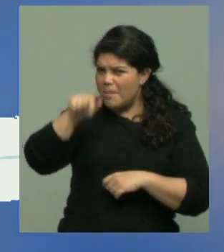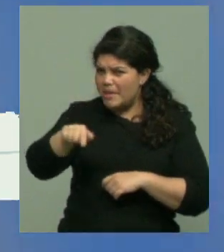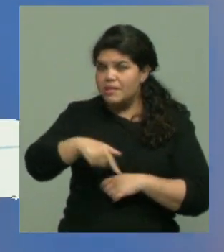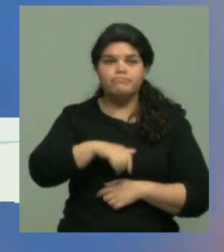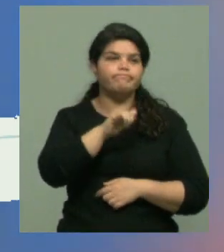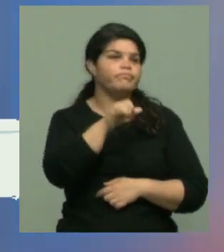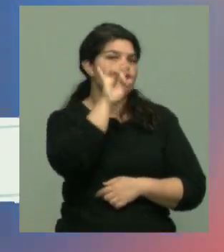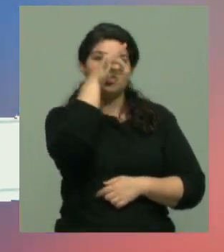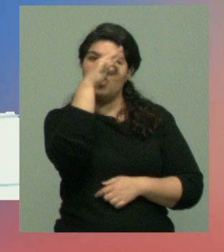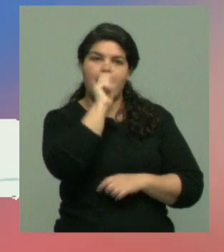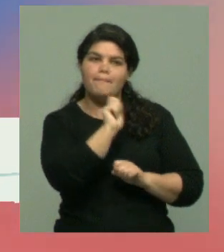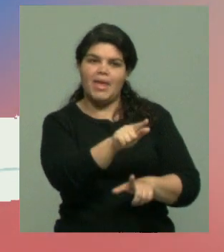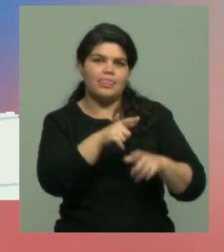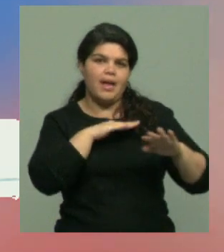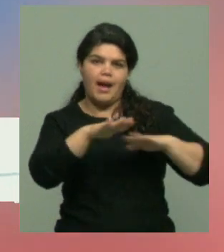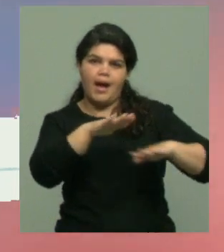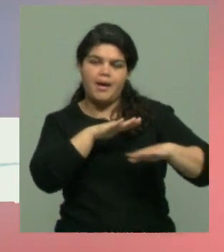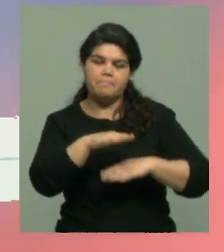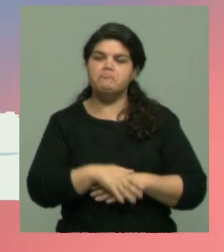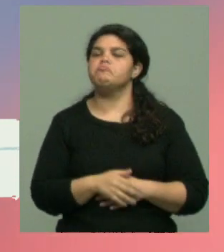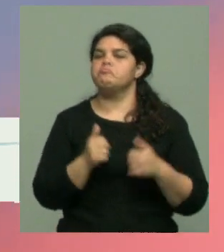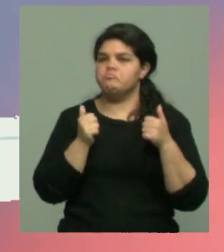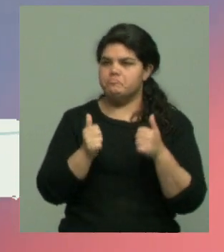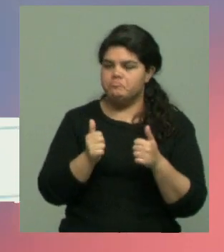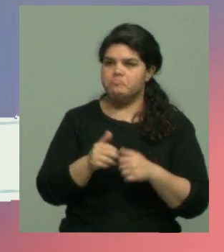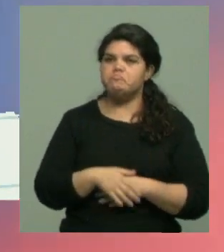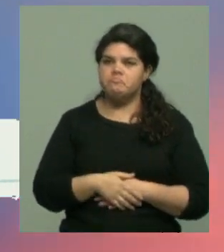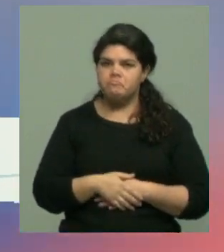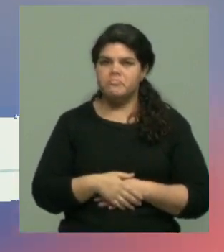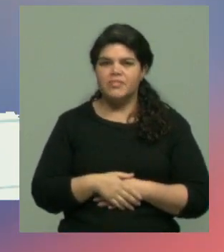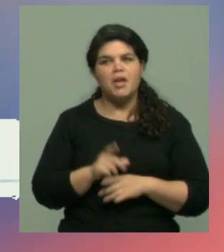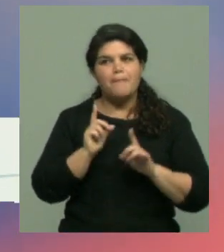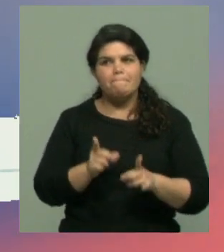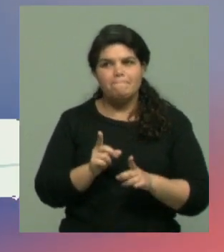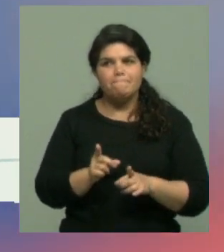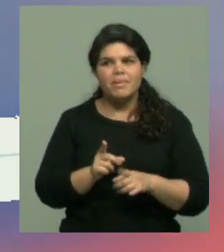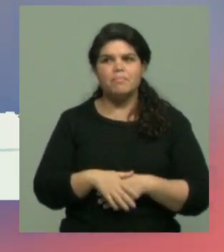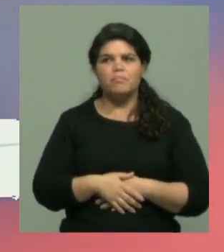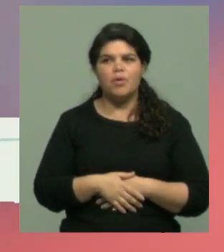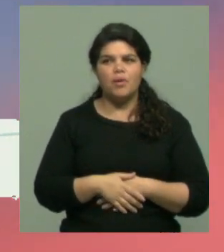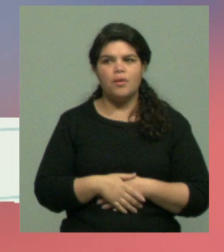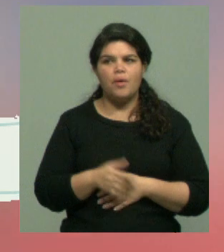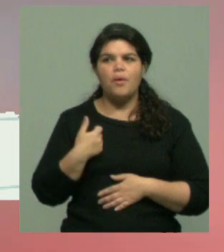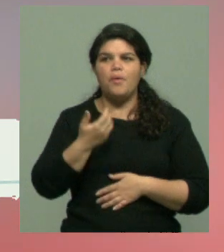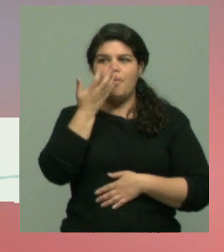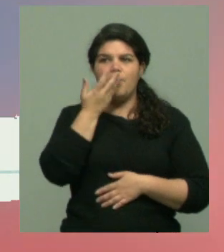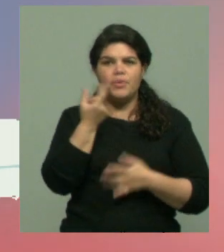Nada más. Y me imagino que esperás el momento para ir a practicar el karate.